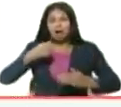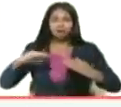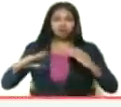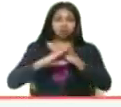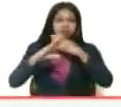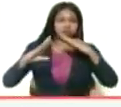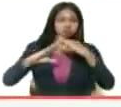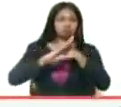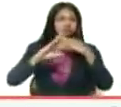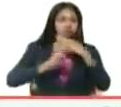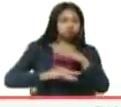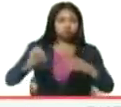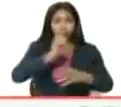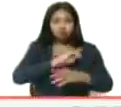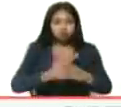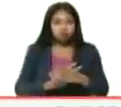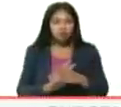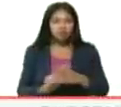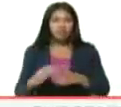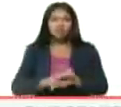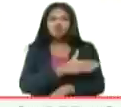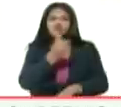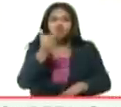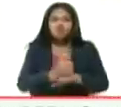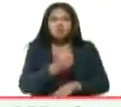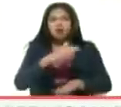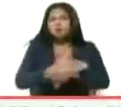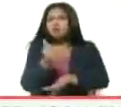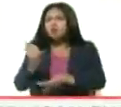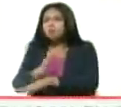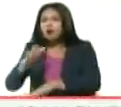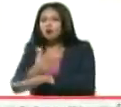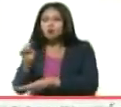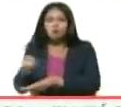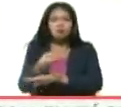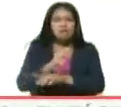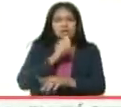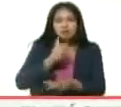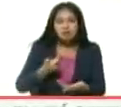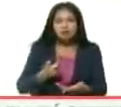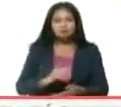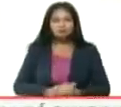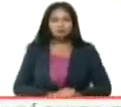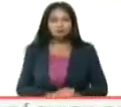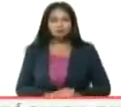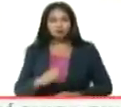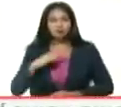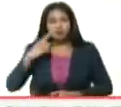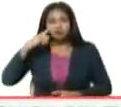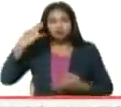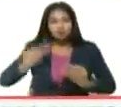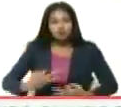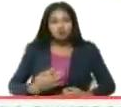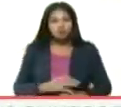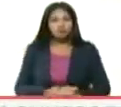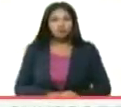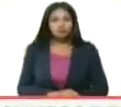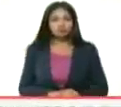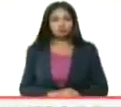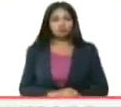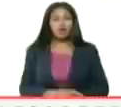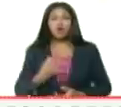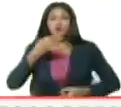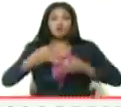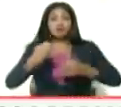amenazas de fuerza y echar las culpas. Así que estamos seguros de que la